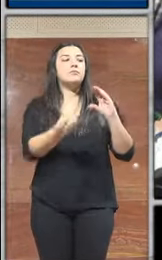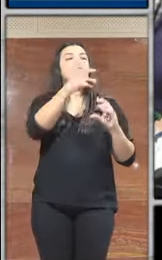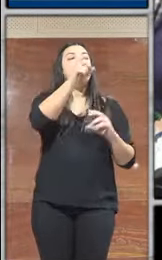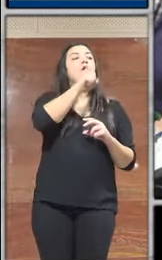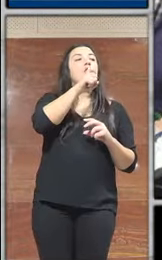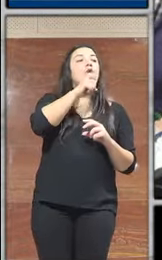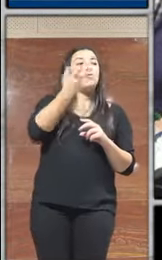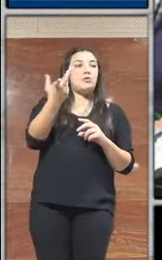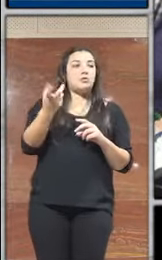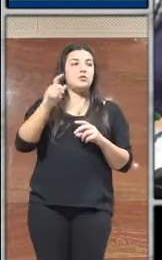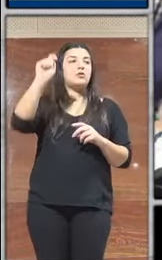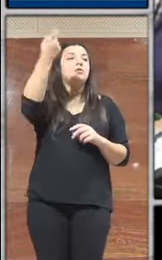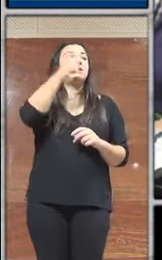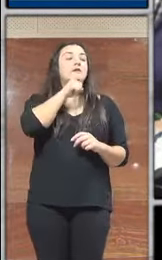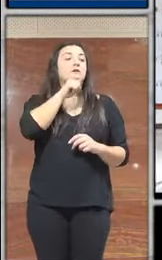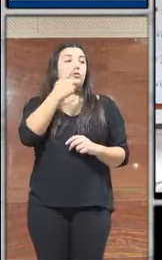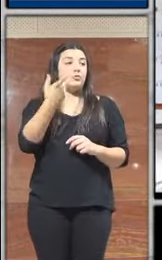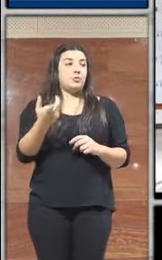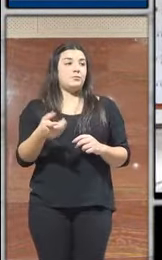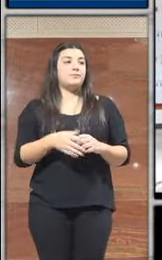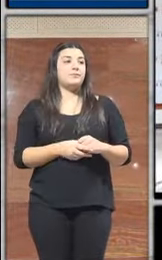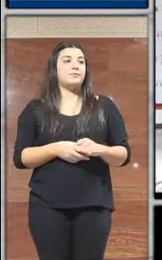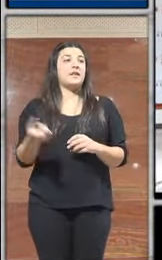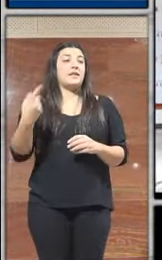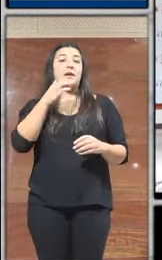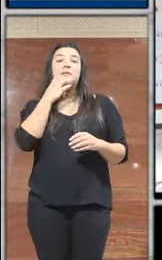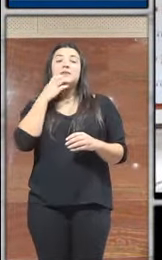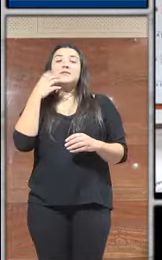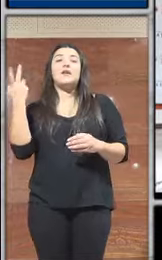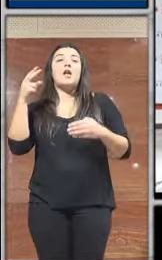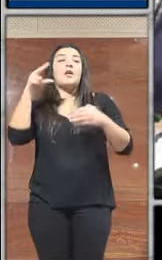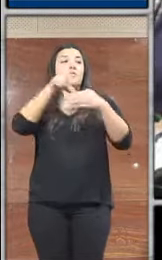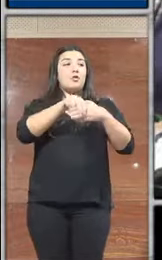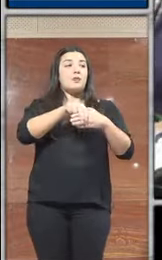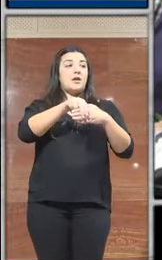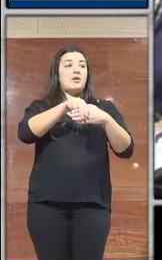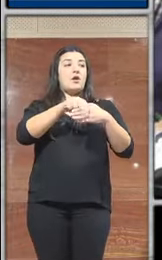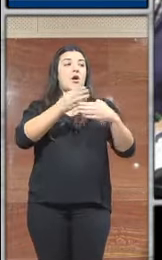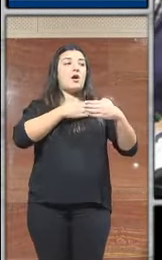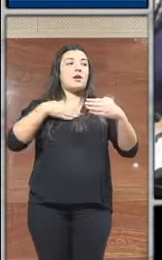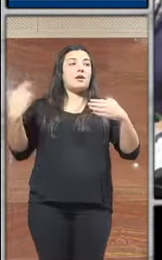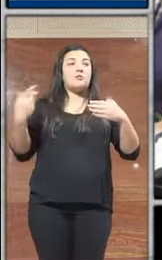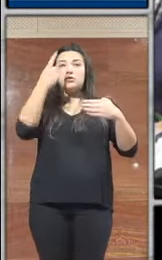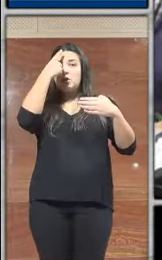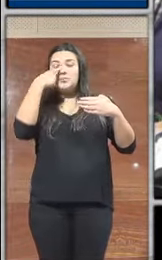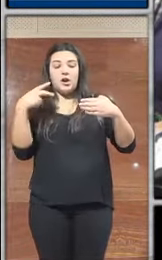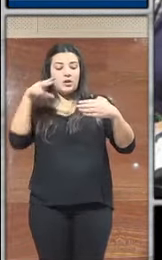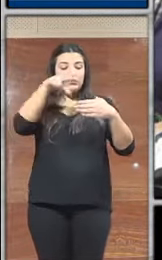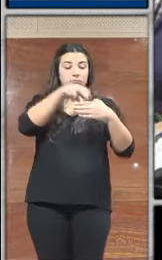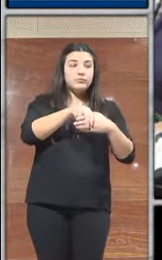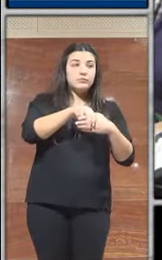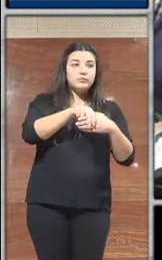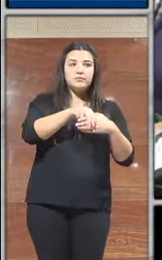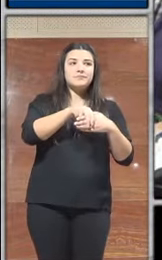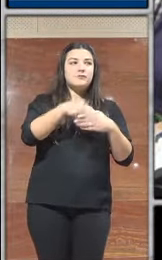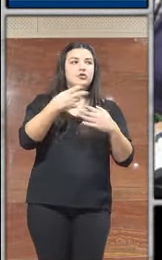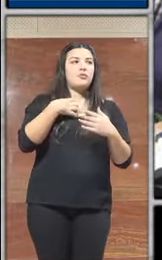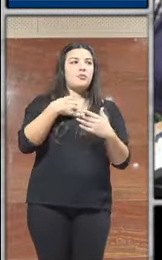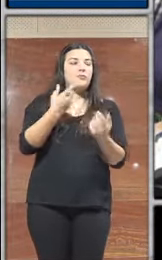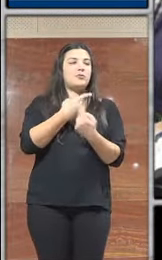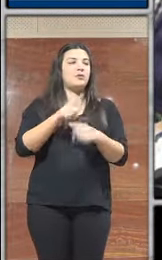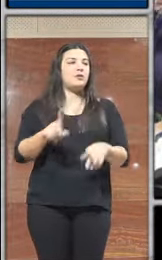y no tampoco enviarlo como un documento adjunto que llegábamos a hacer enviar un pictograma adjuntando pero